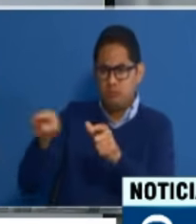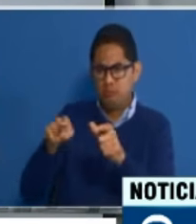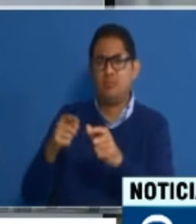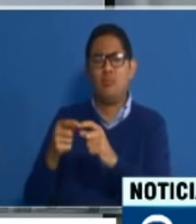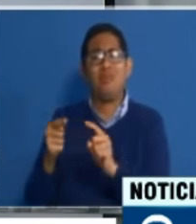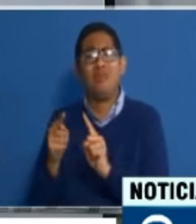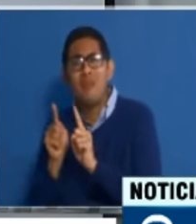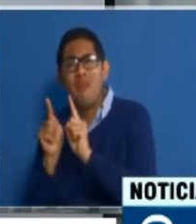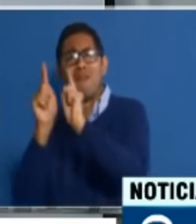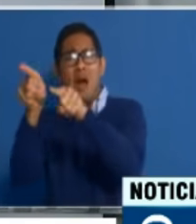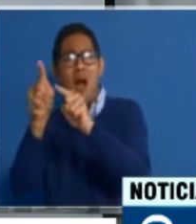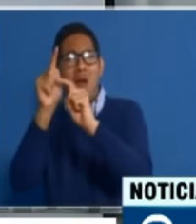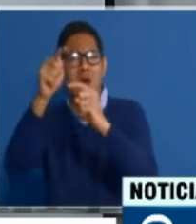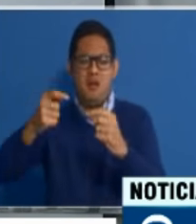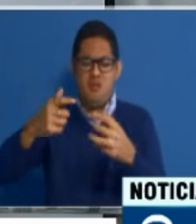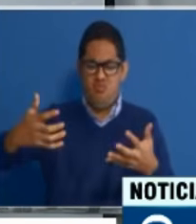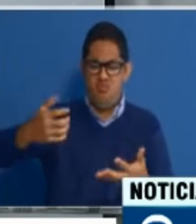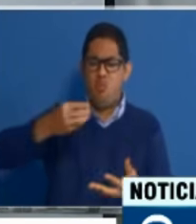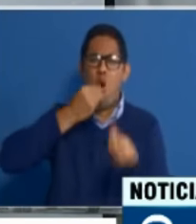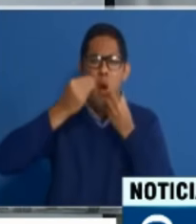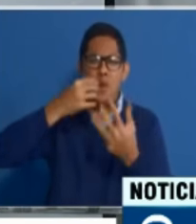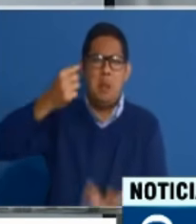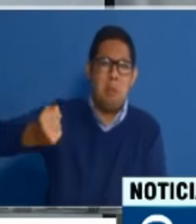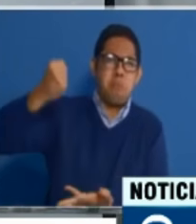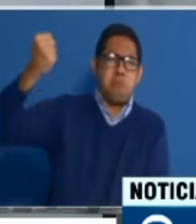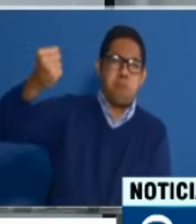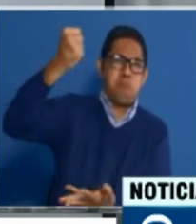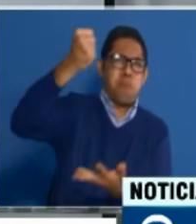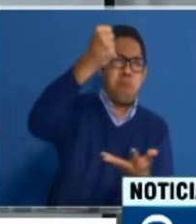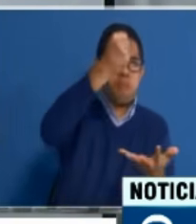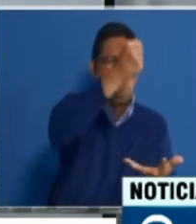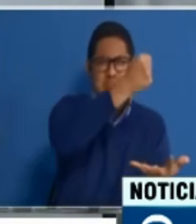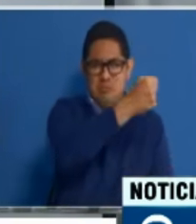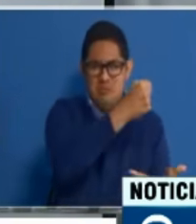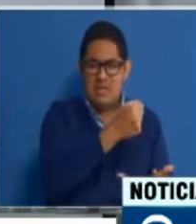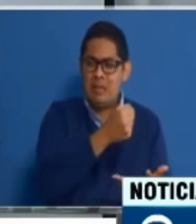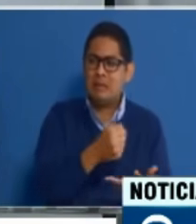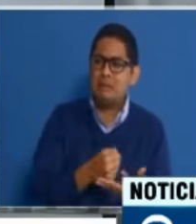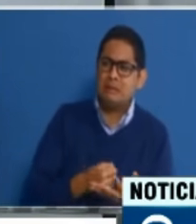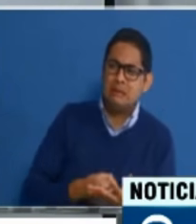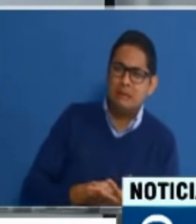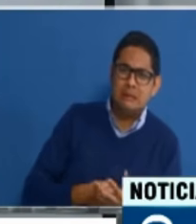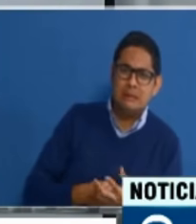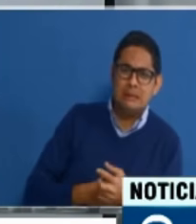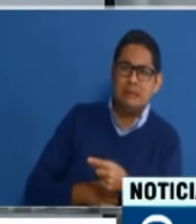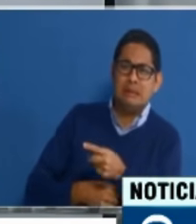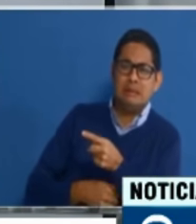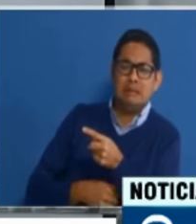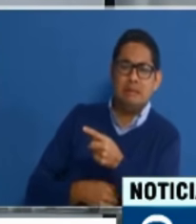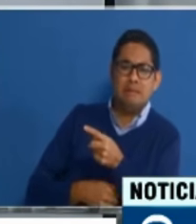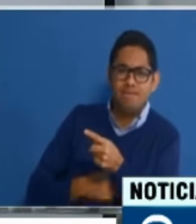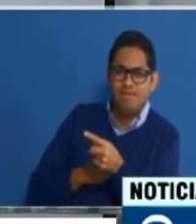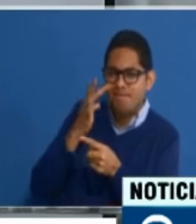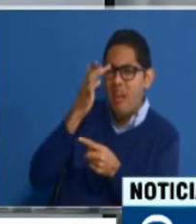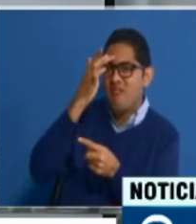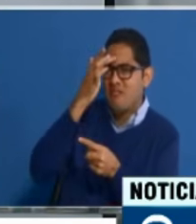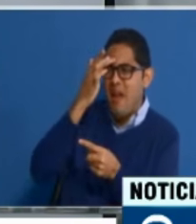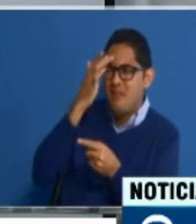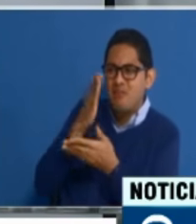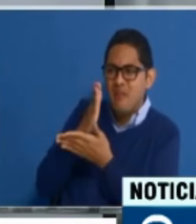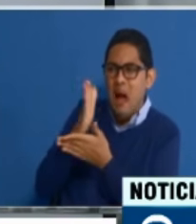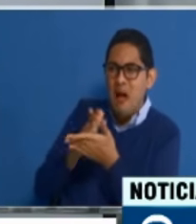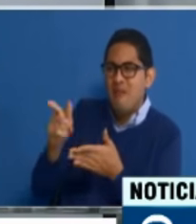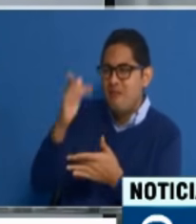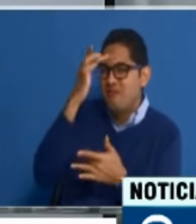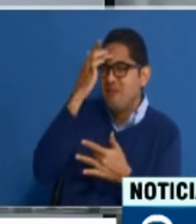apoyando en la entrega de las megabolsas. Han salido por lo menos uno positivo.